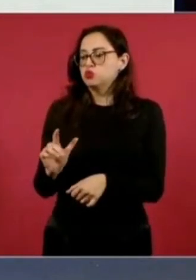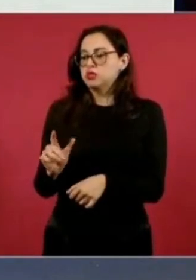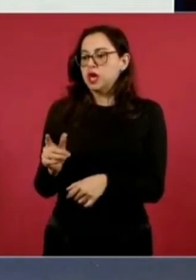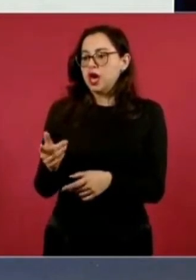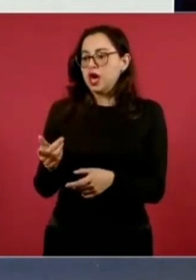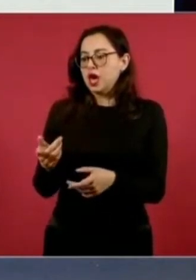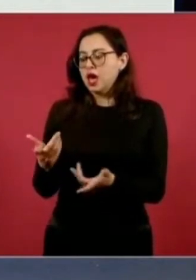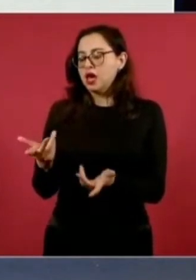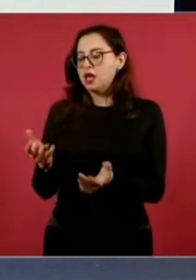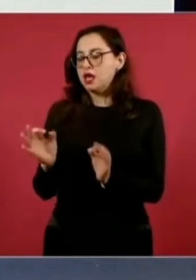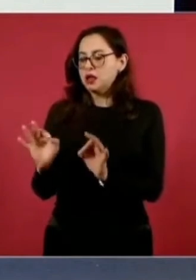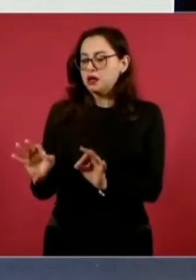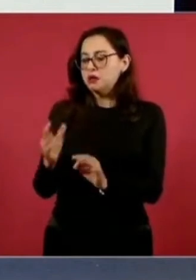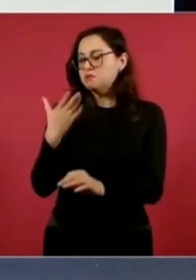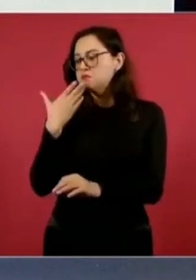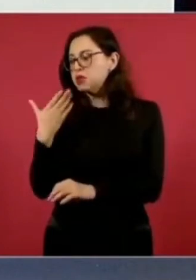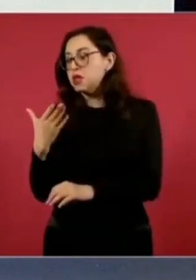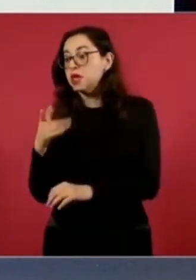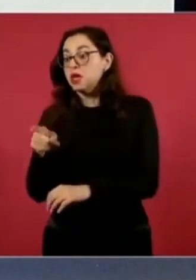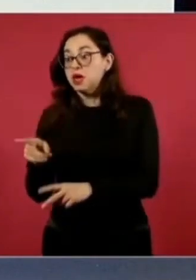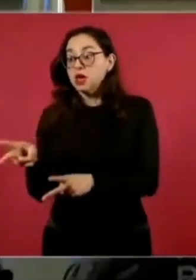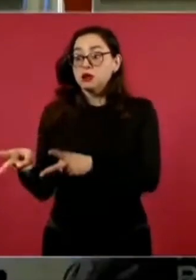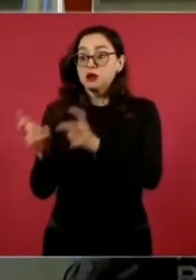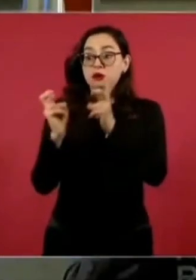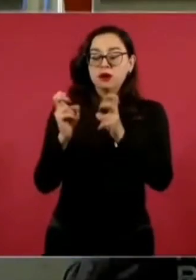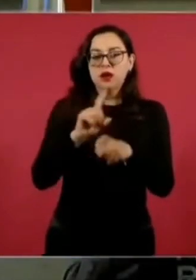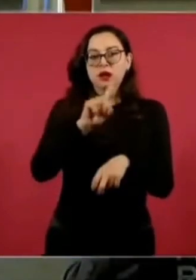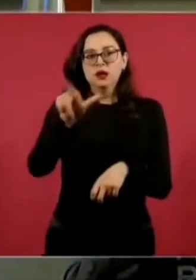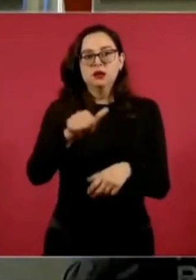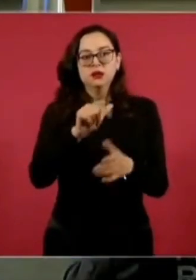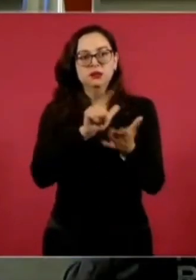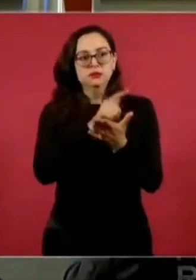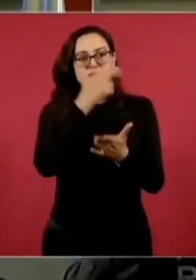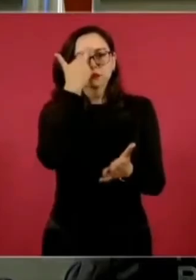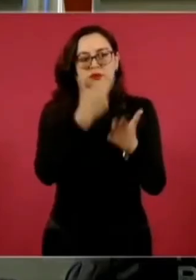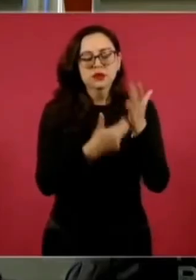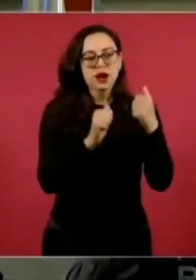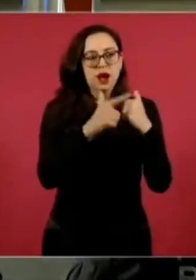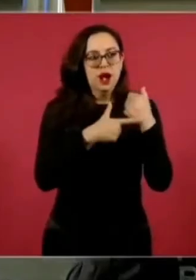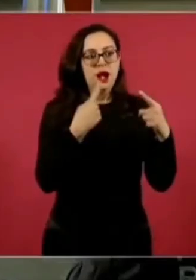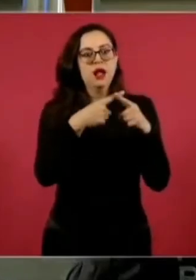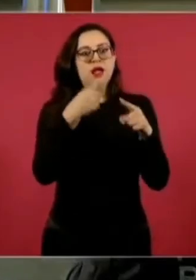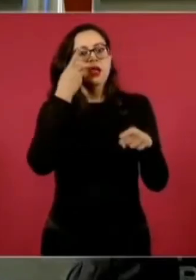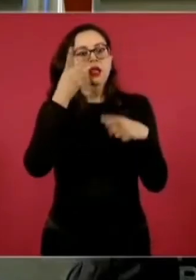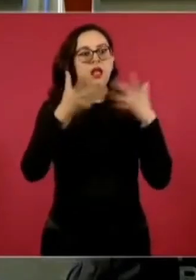delito que pueda ocurrir en estos municipios eso sería presidente